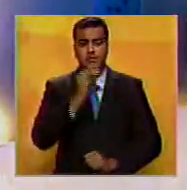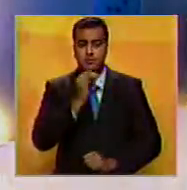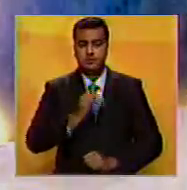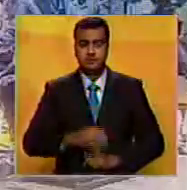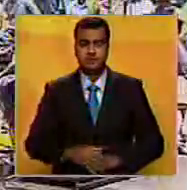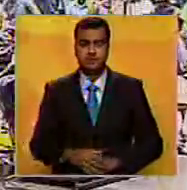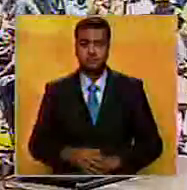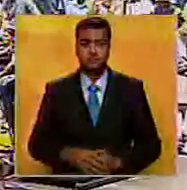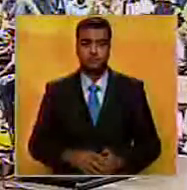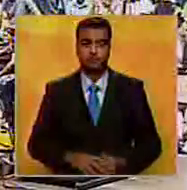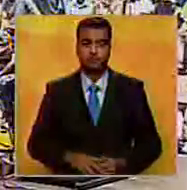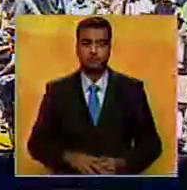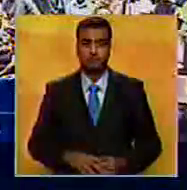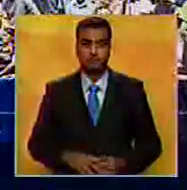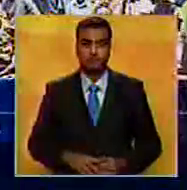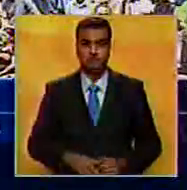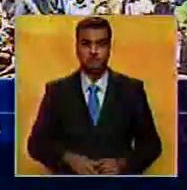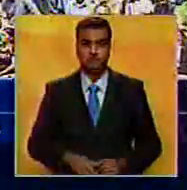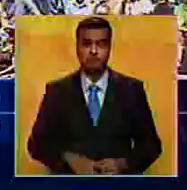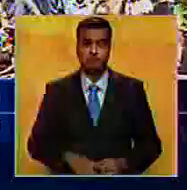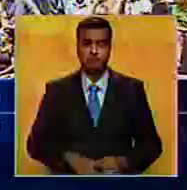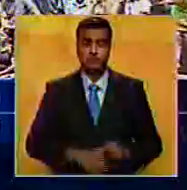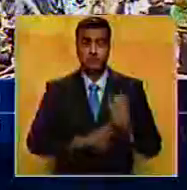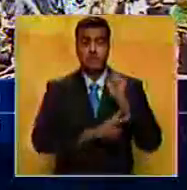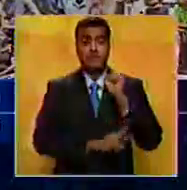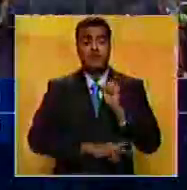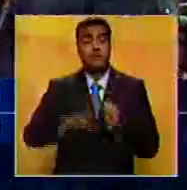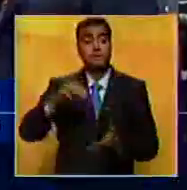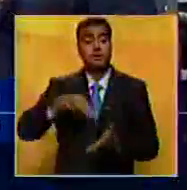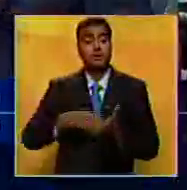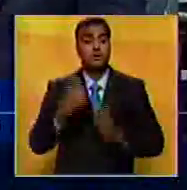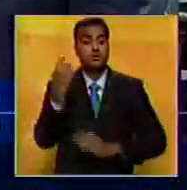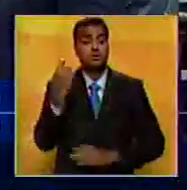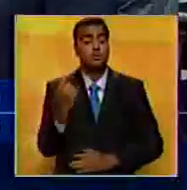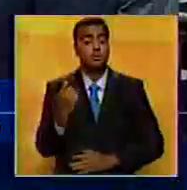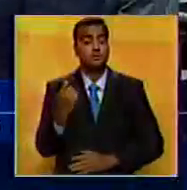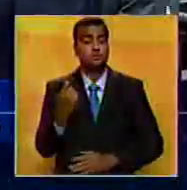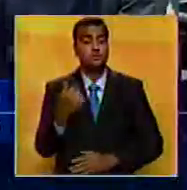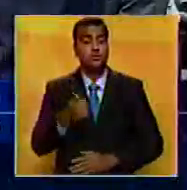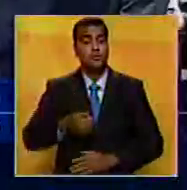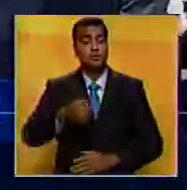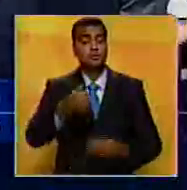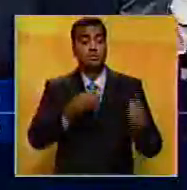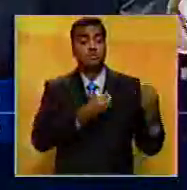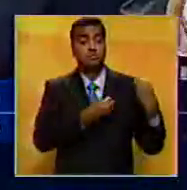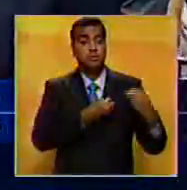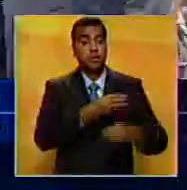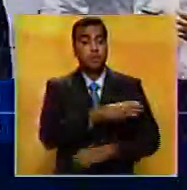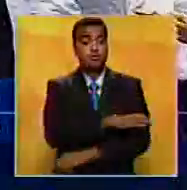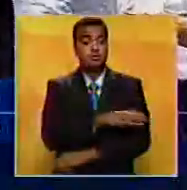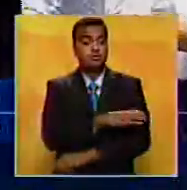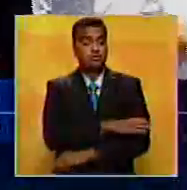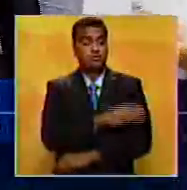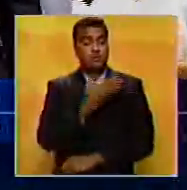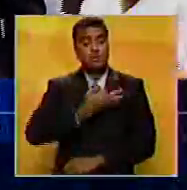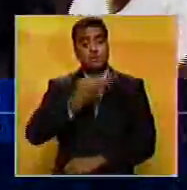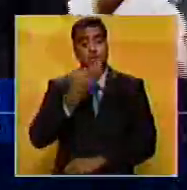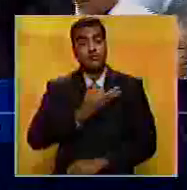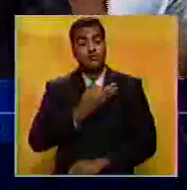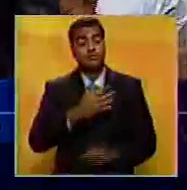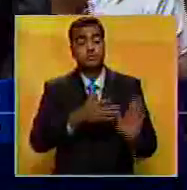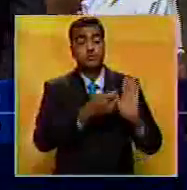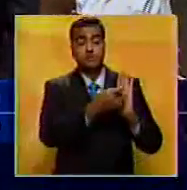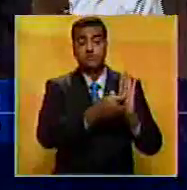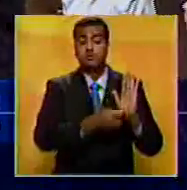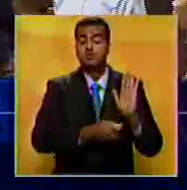informa. El Parque Miranda recibió a los diputados de la bancada mayoritaria de la unidad que aprobó un manifiesto